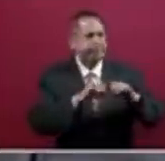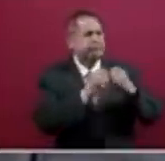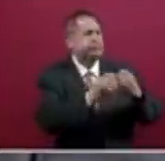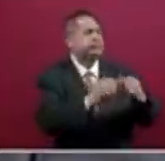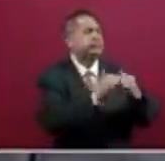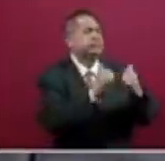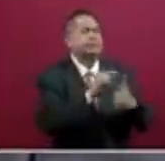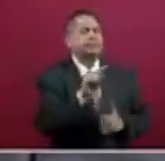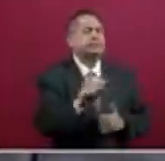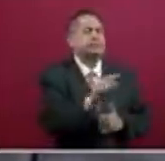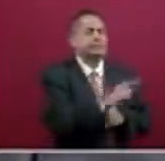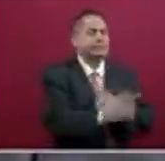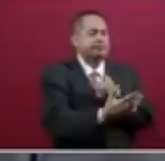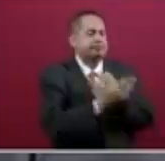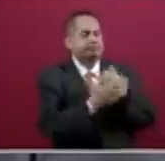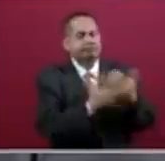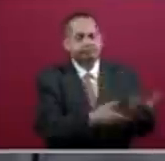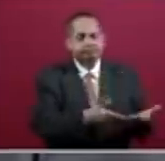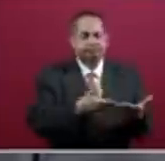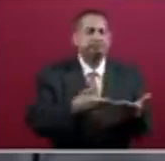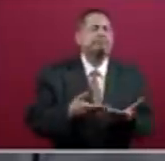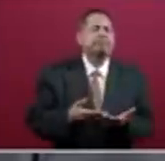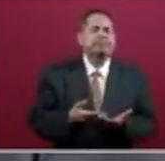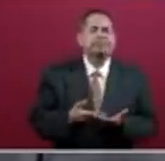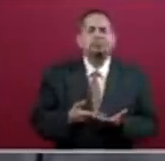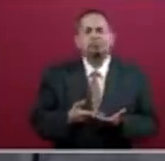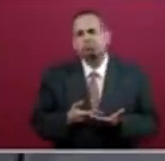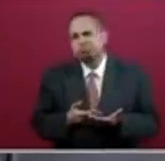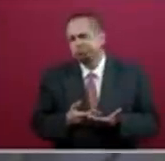organizaciones tan